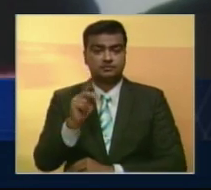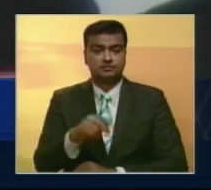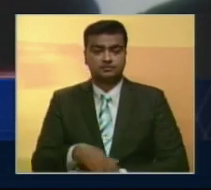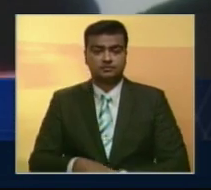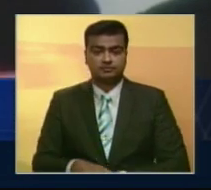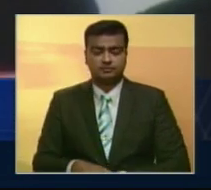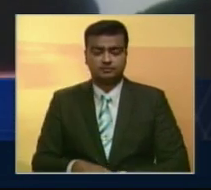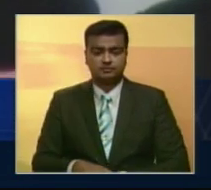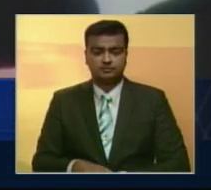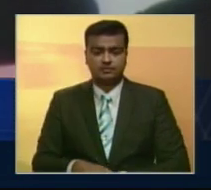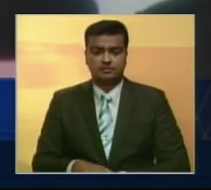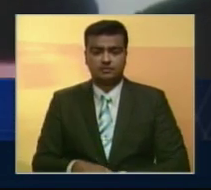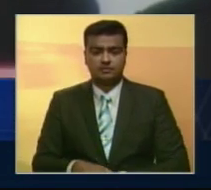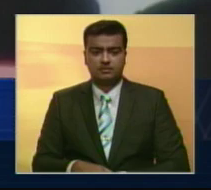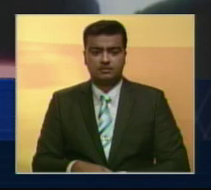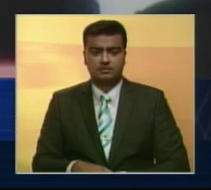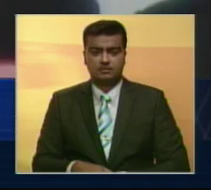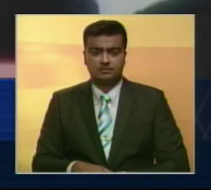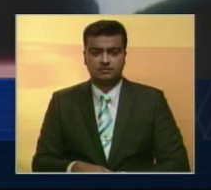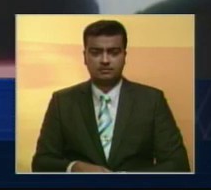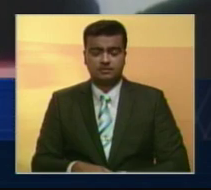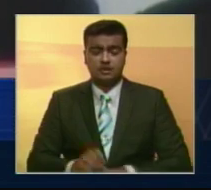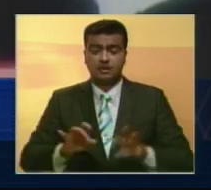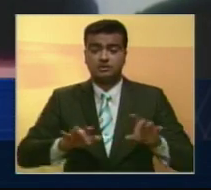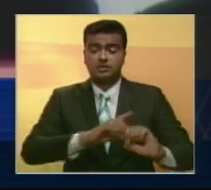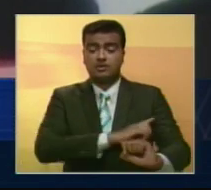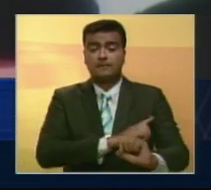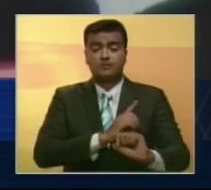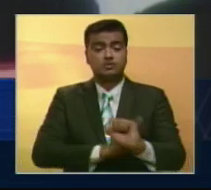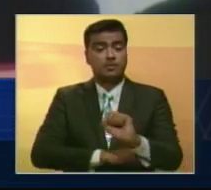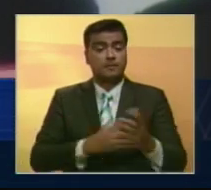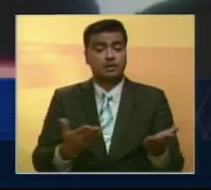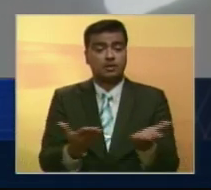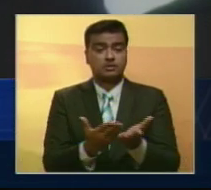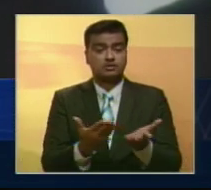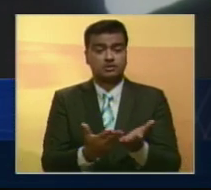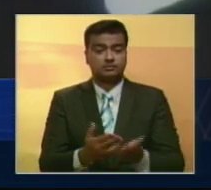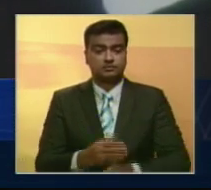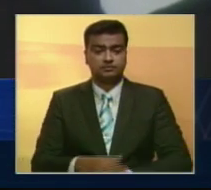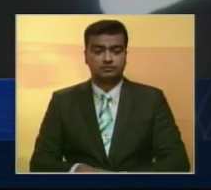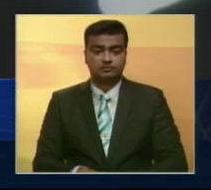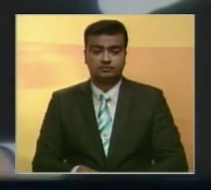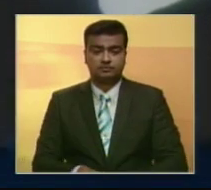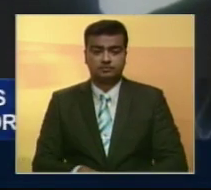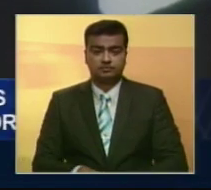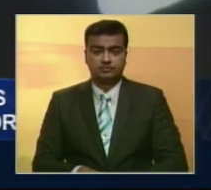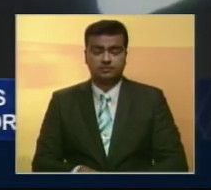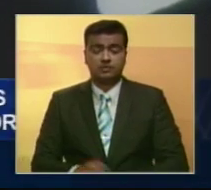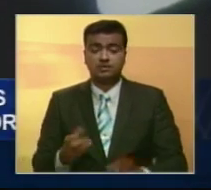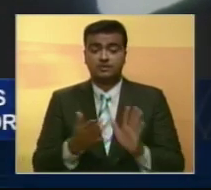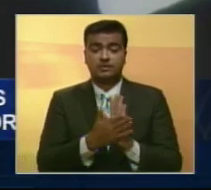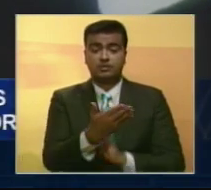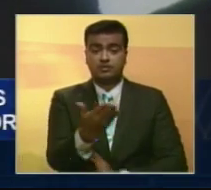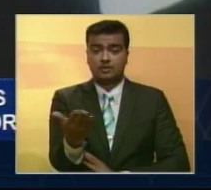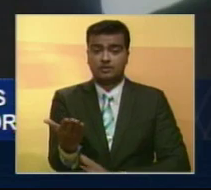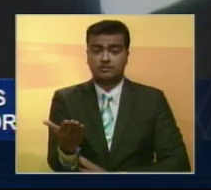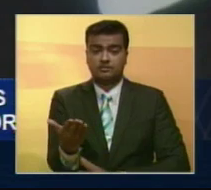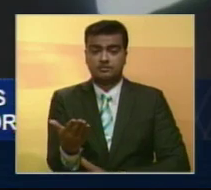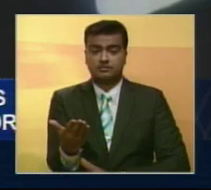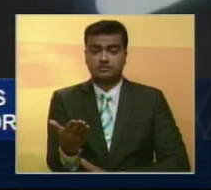a la Secretaría Sectorial del Poder Popular para la Educación. Y como se trata de ustedes,